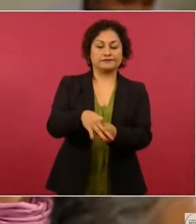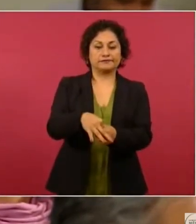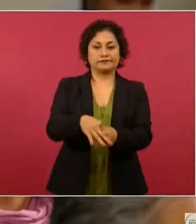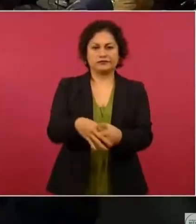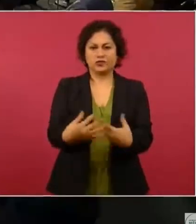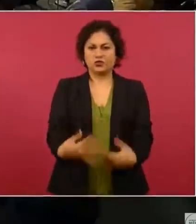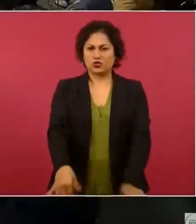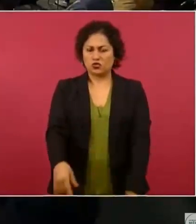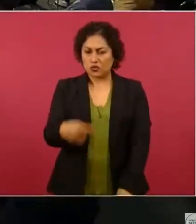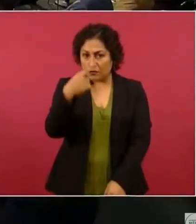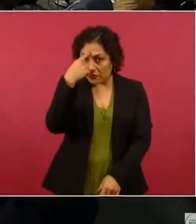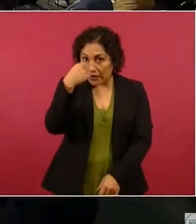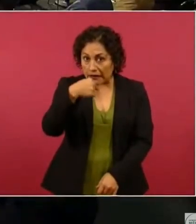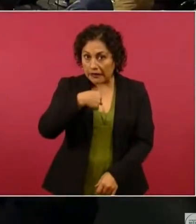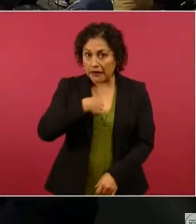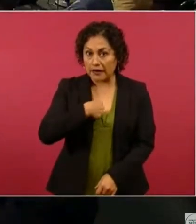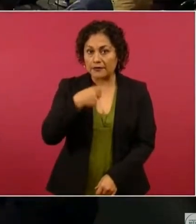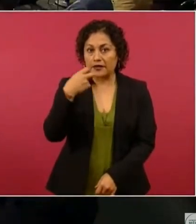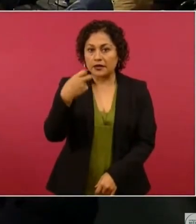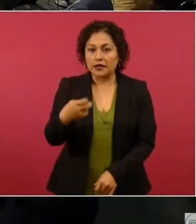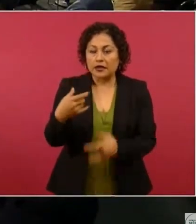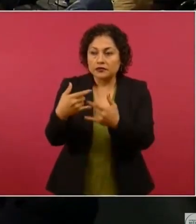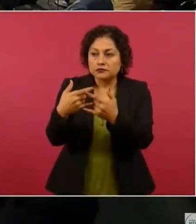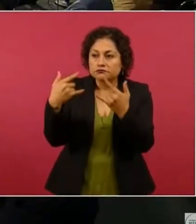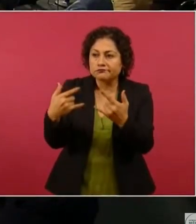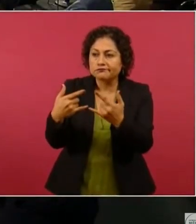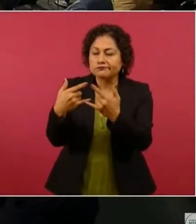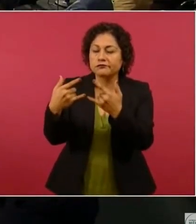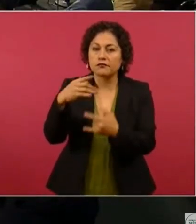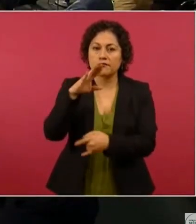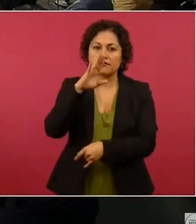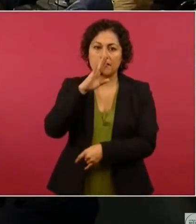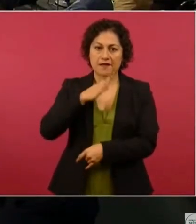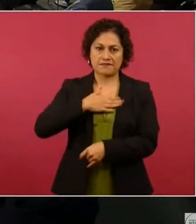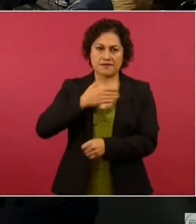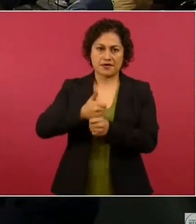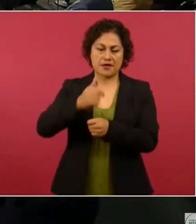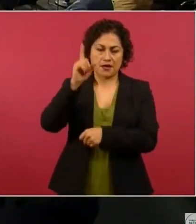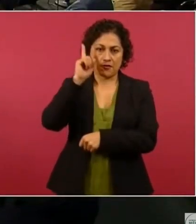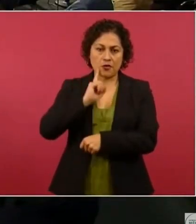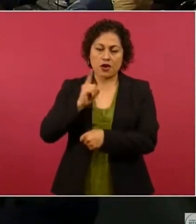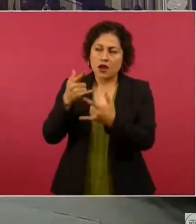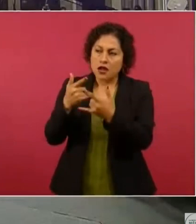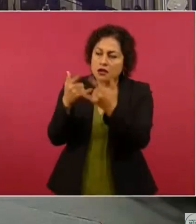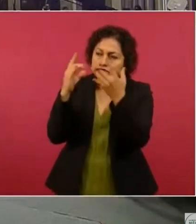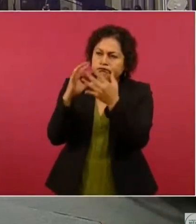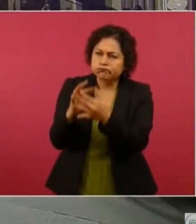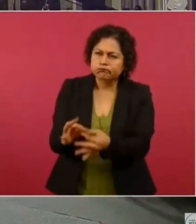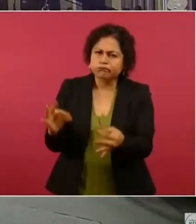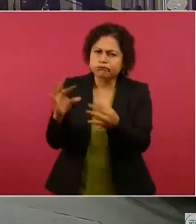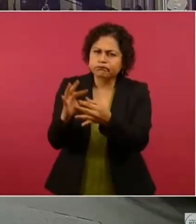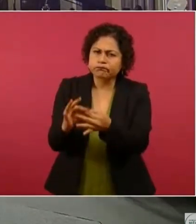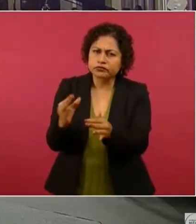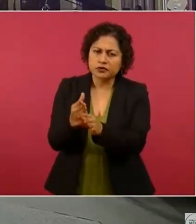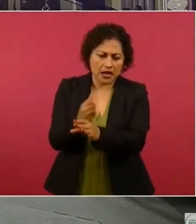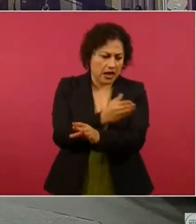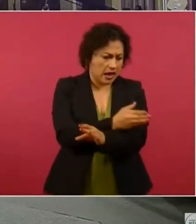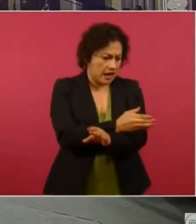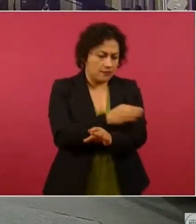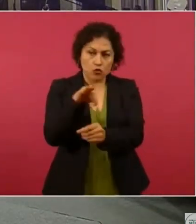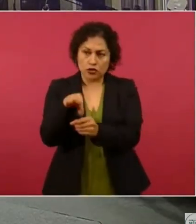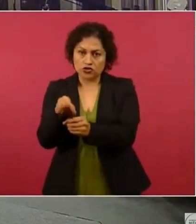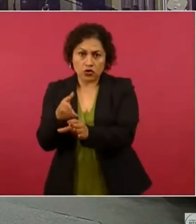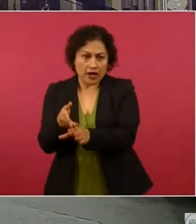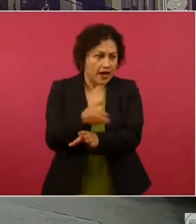fue maravilloso, escuchando las historias de mi madre y de mi abuela, de cómo era antes de ese día a después.